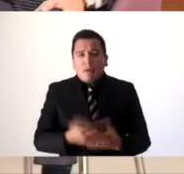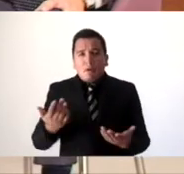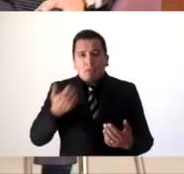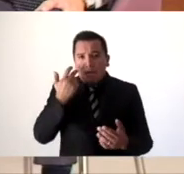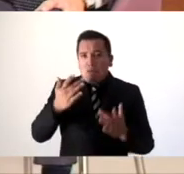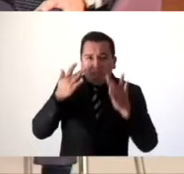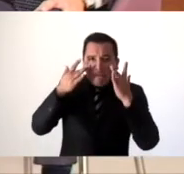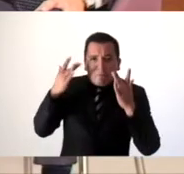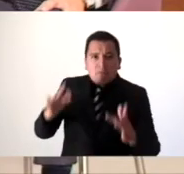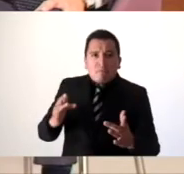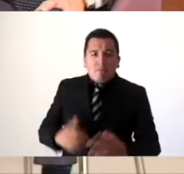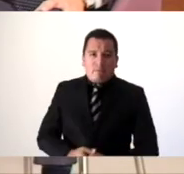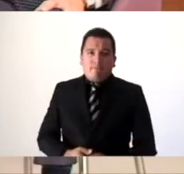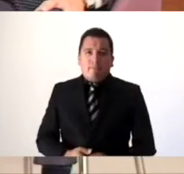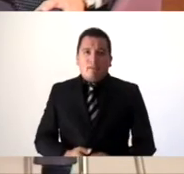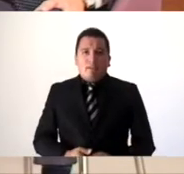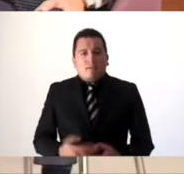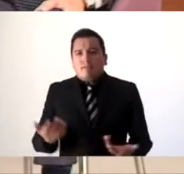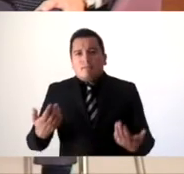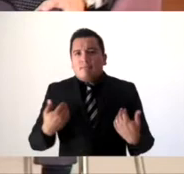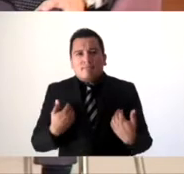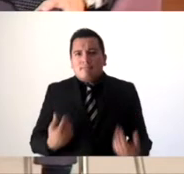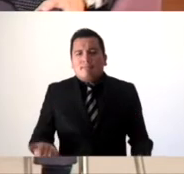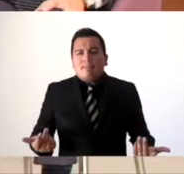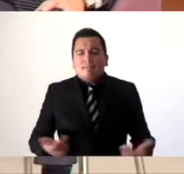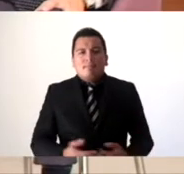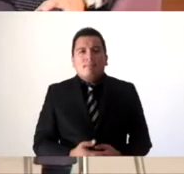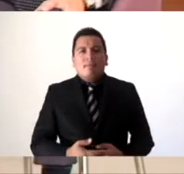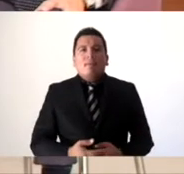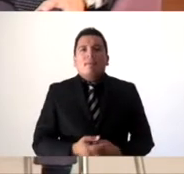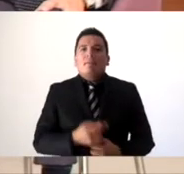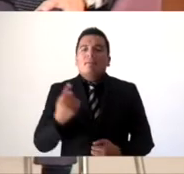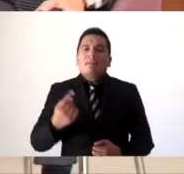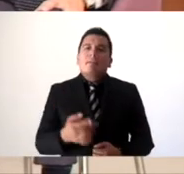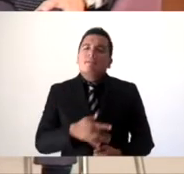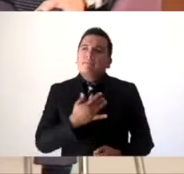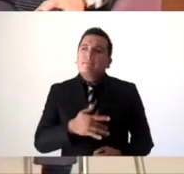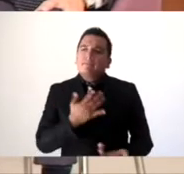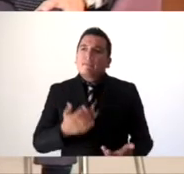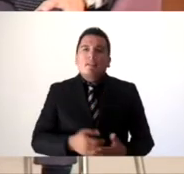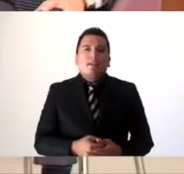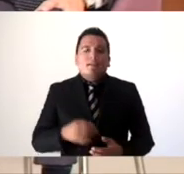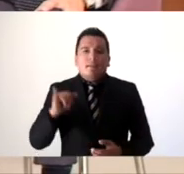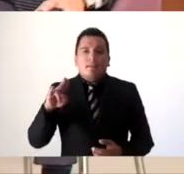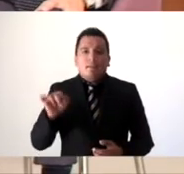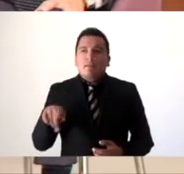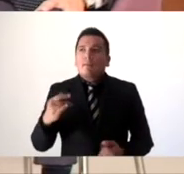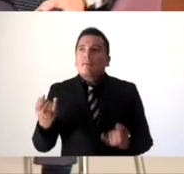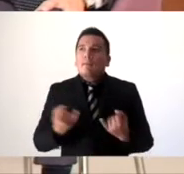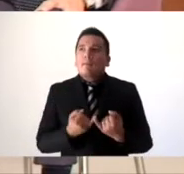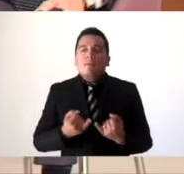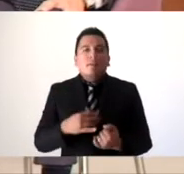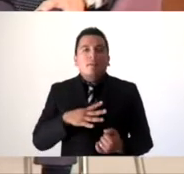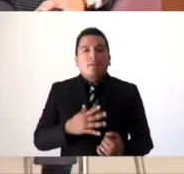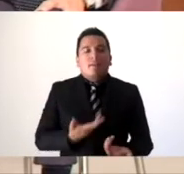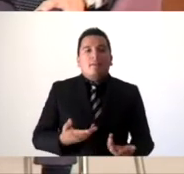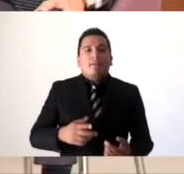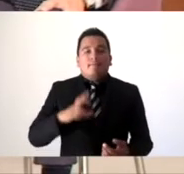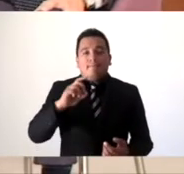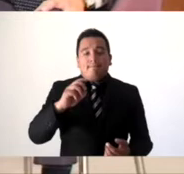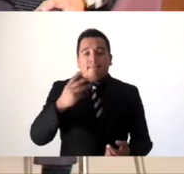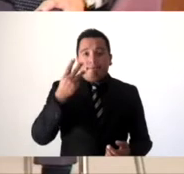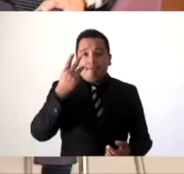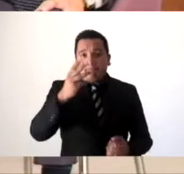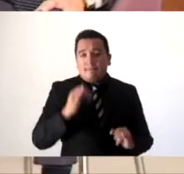de ellos ganaron, ¿no? Hoy no se entiende el panorama político sin el papel no solo del INE, sino de los 33